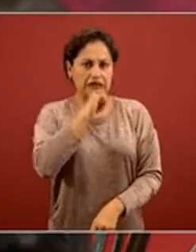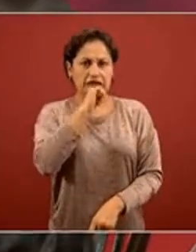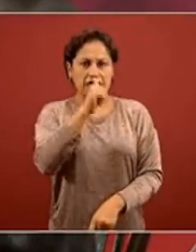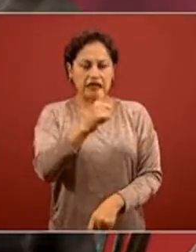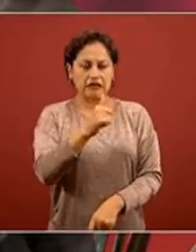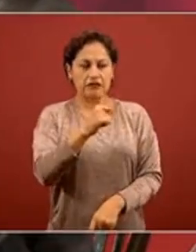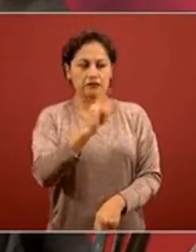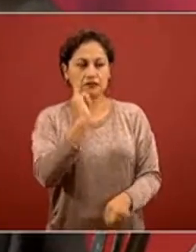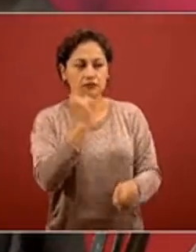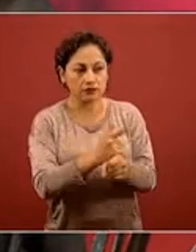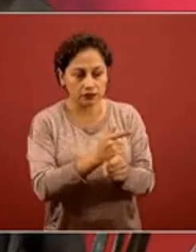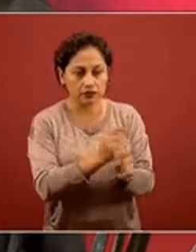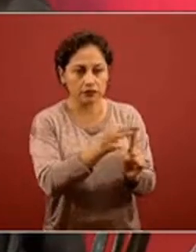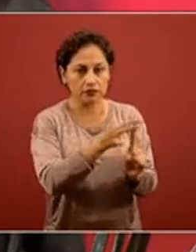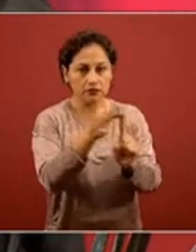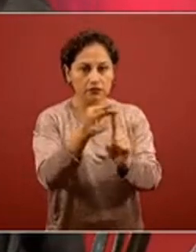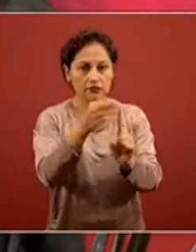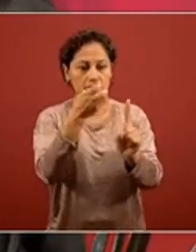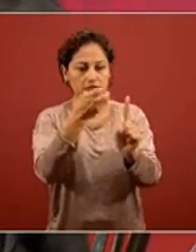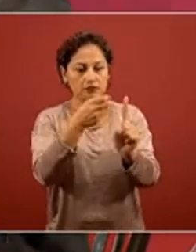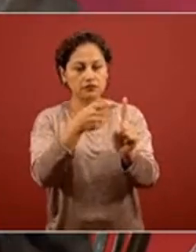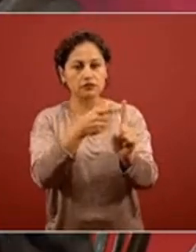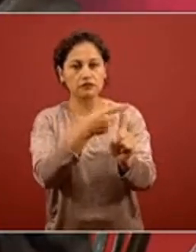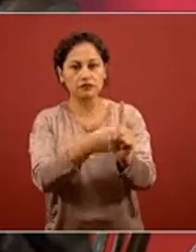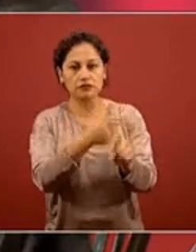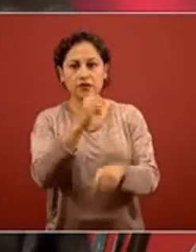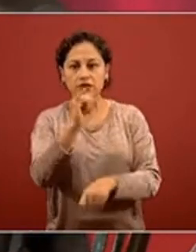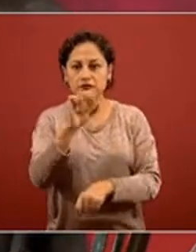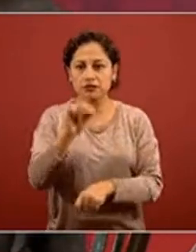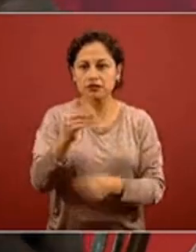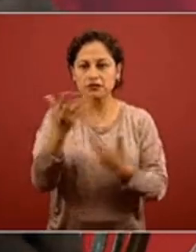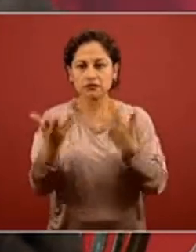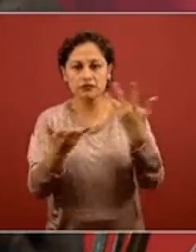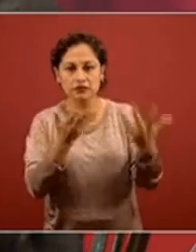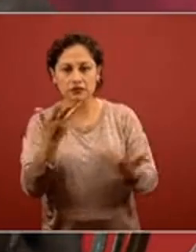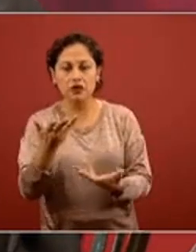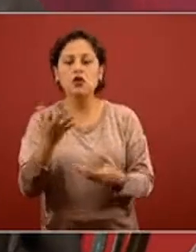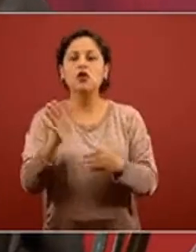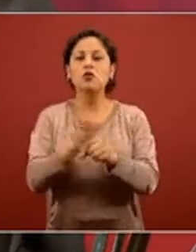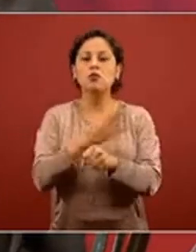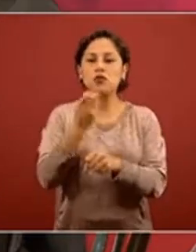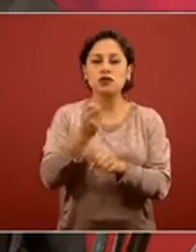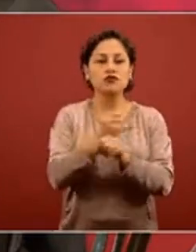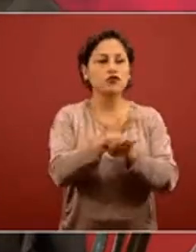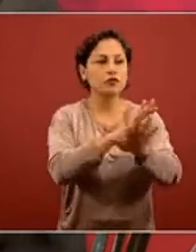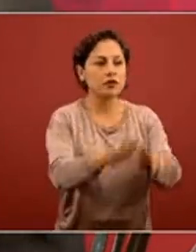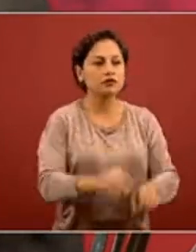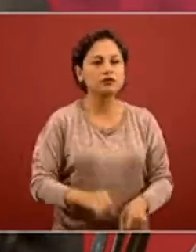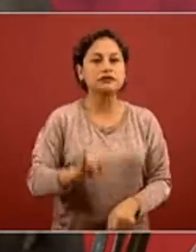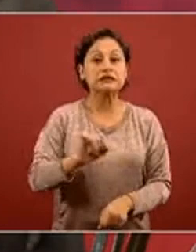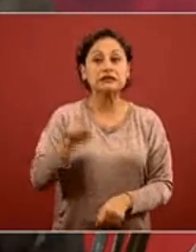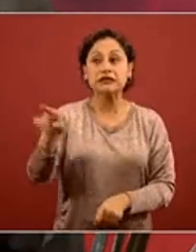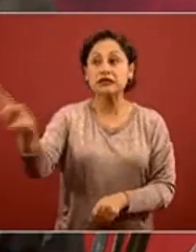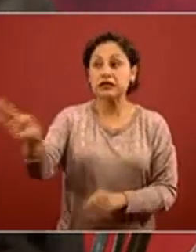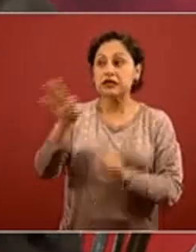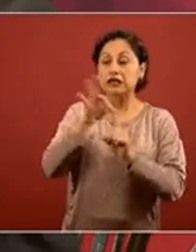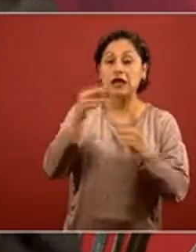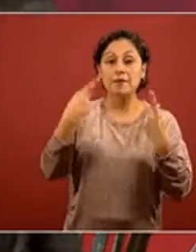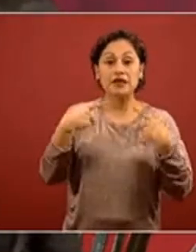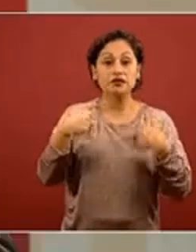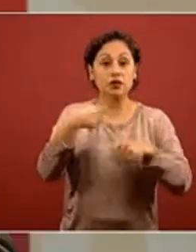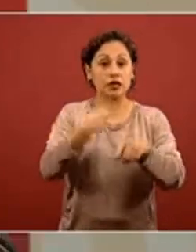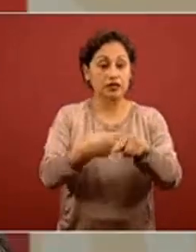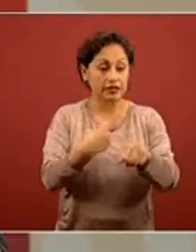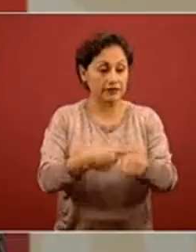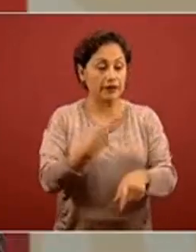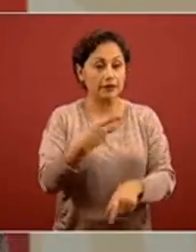se pone un gran énfasis en los asintomáticos, al día siguiente alguien dice no son tan importantes, y entonces alguien replica y dice no, sí